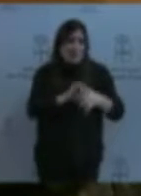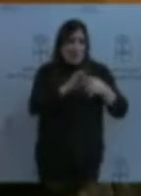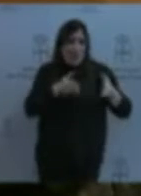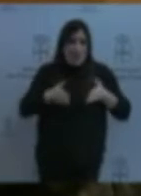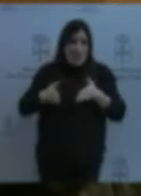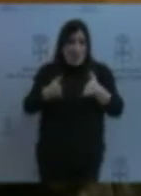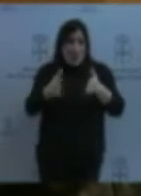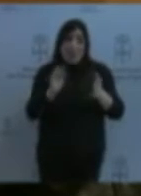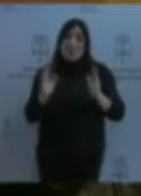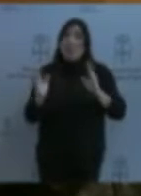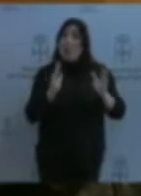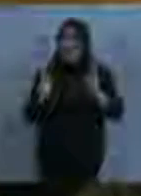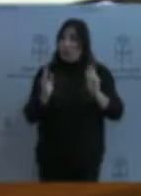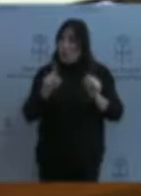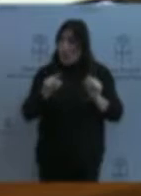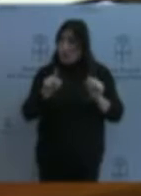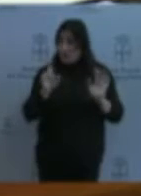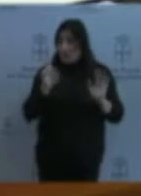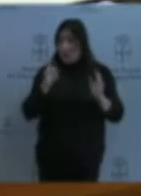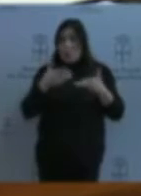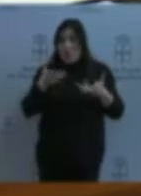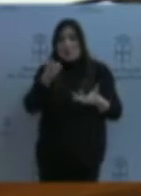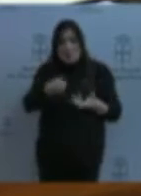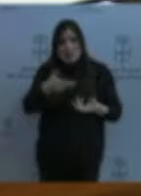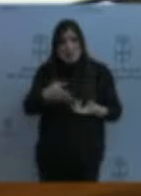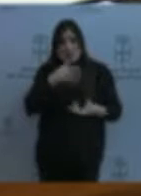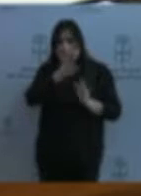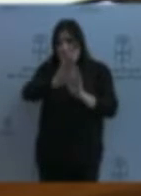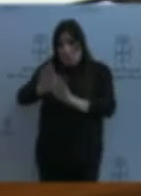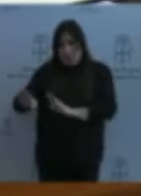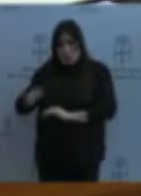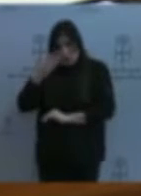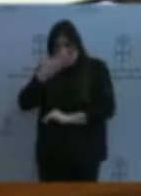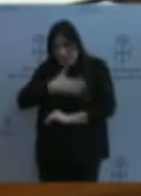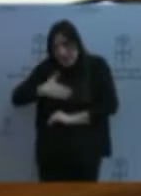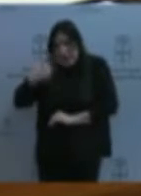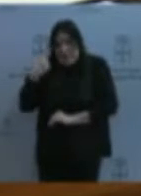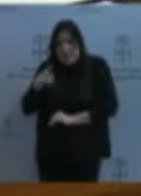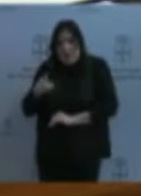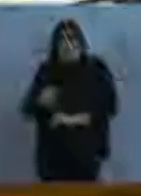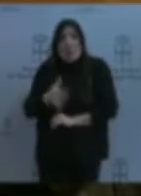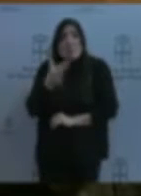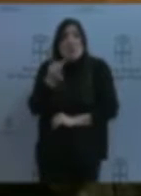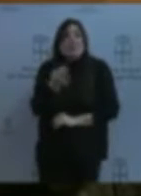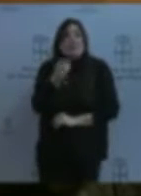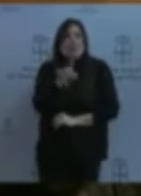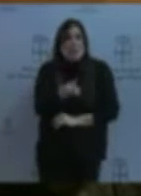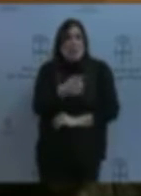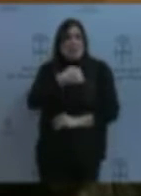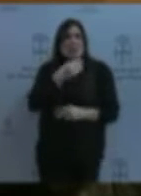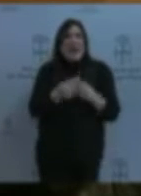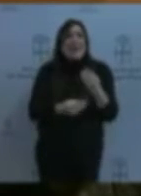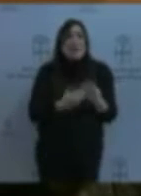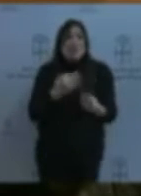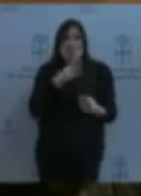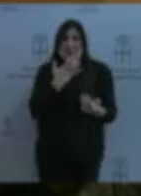a los vecinos y vecinas de la zona, y sobre todo qué vamos a hacer para que chapuzas como las que pasó en